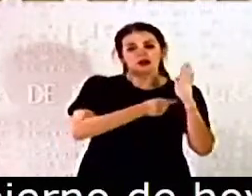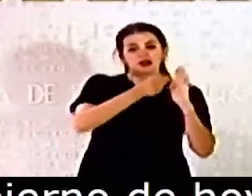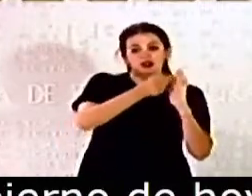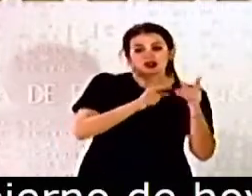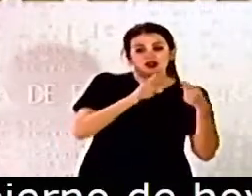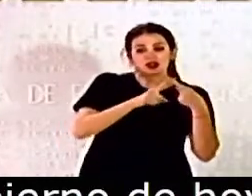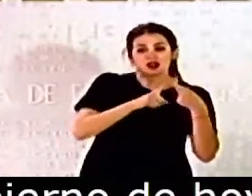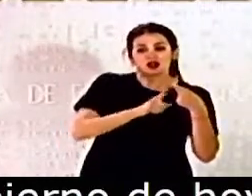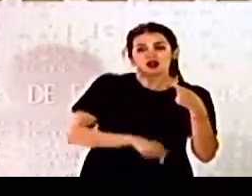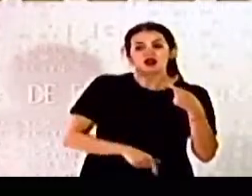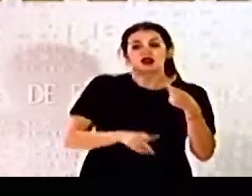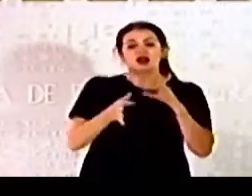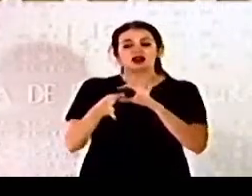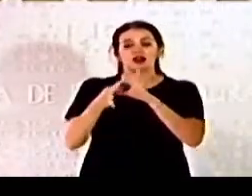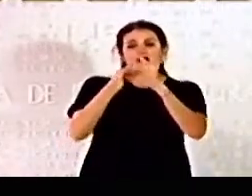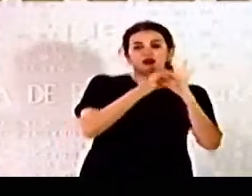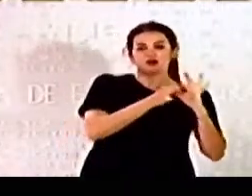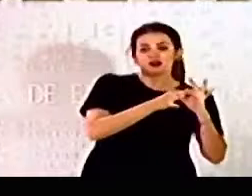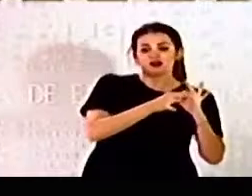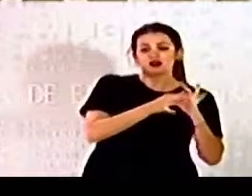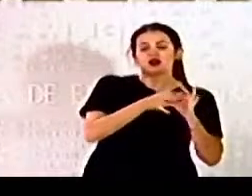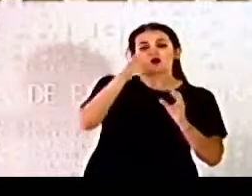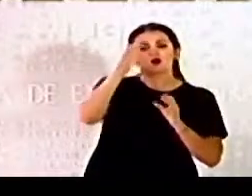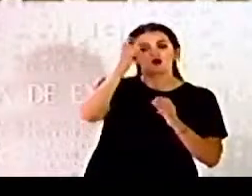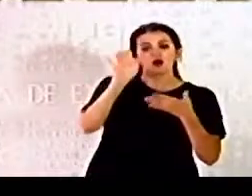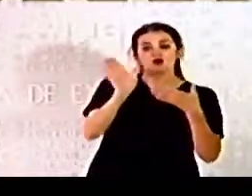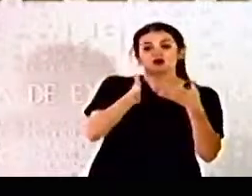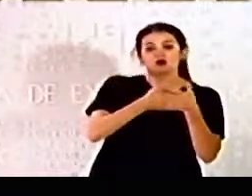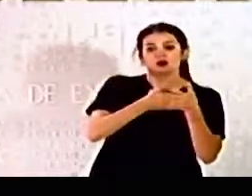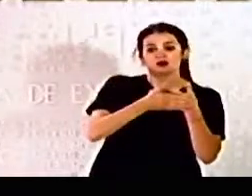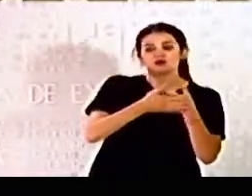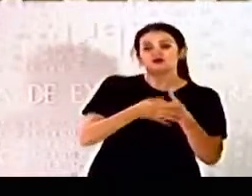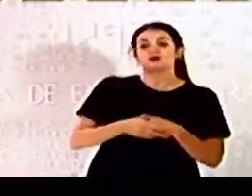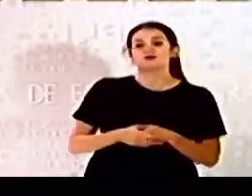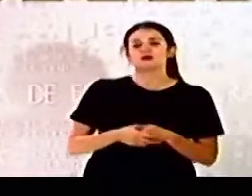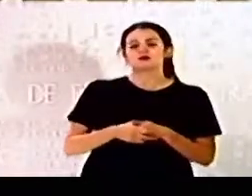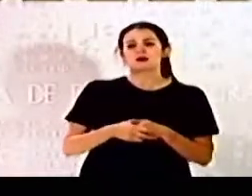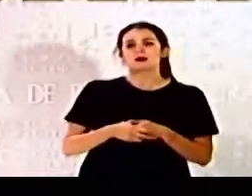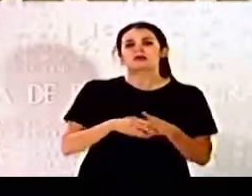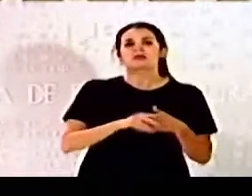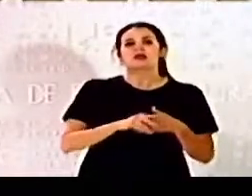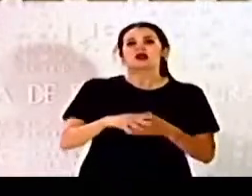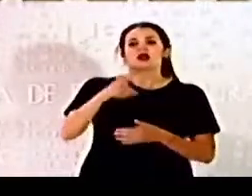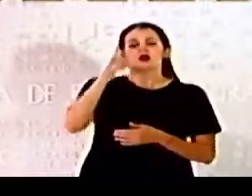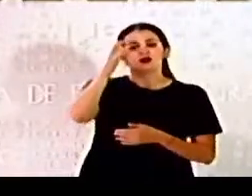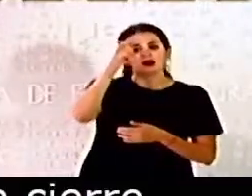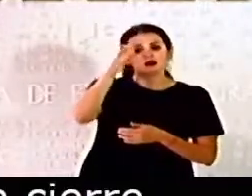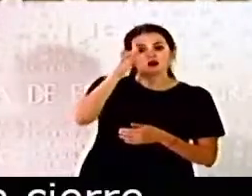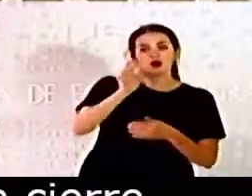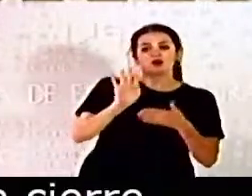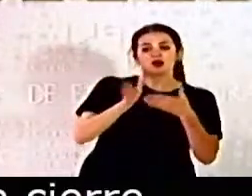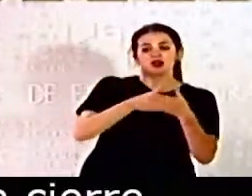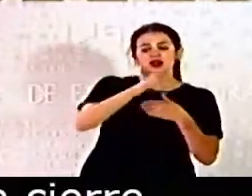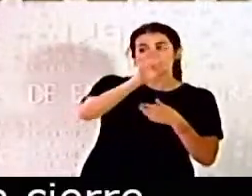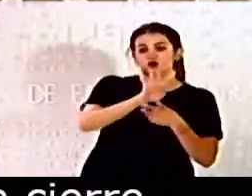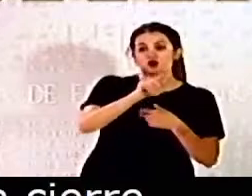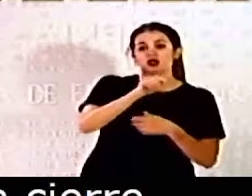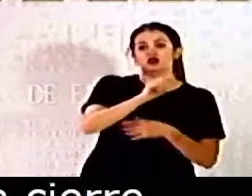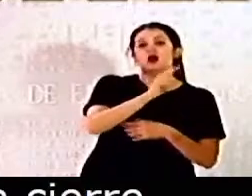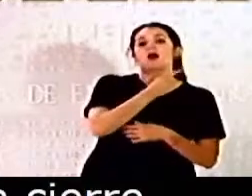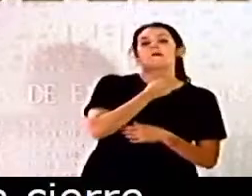medidas que se refieren a cierre perimetral desde municipios. Se han cerrado 4 municipios de la provincia de